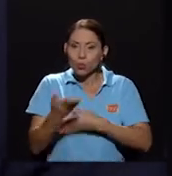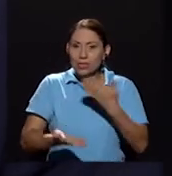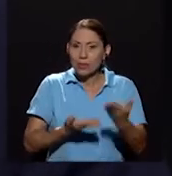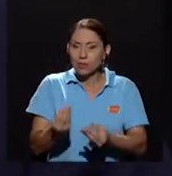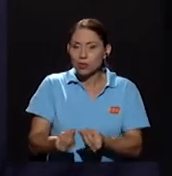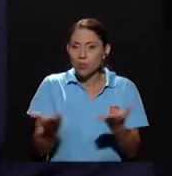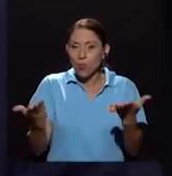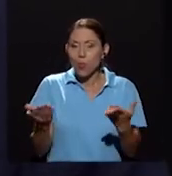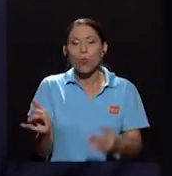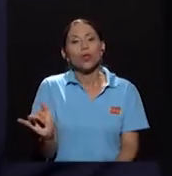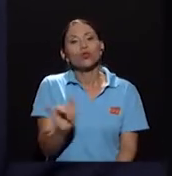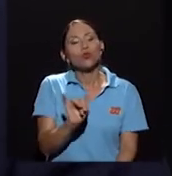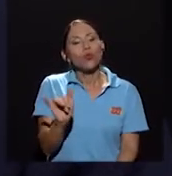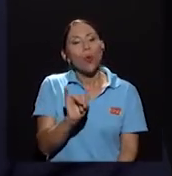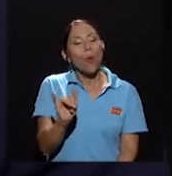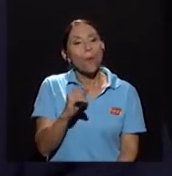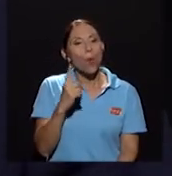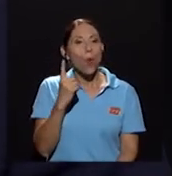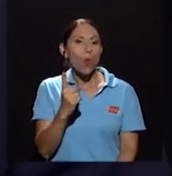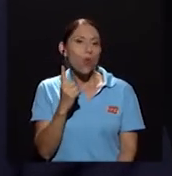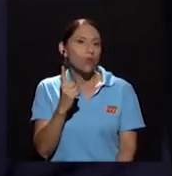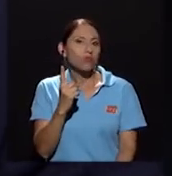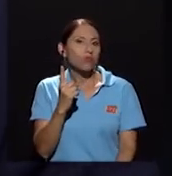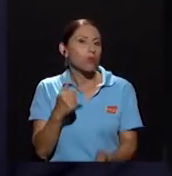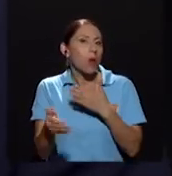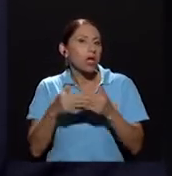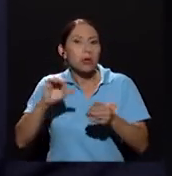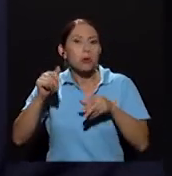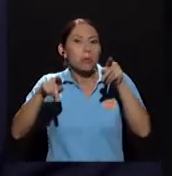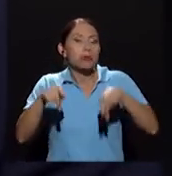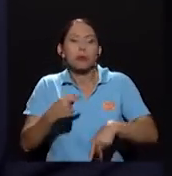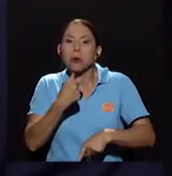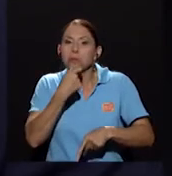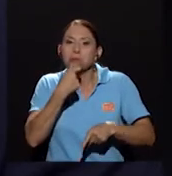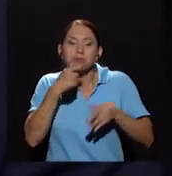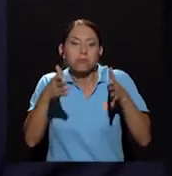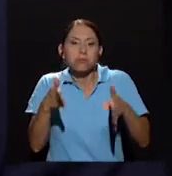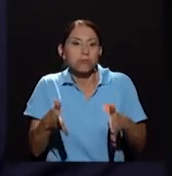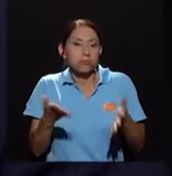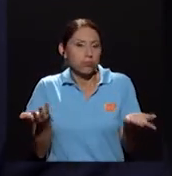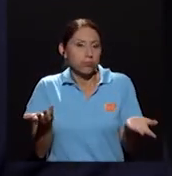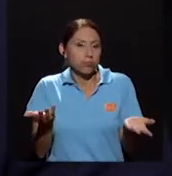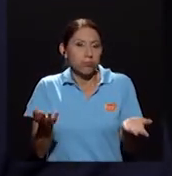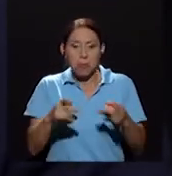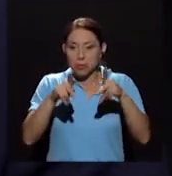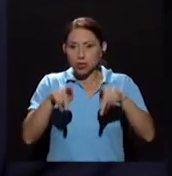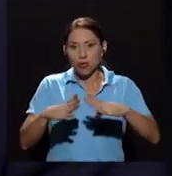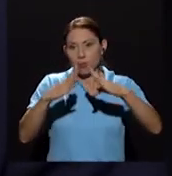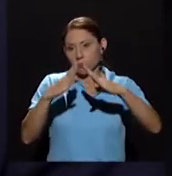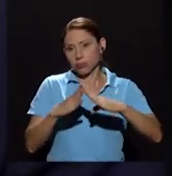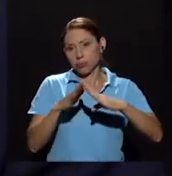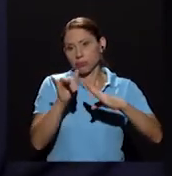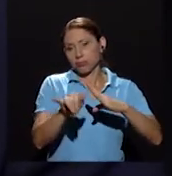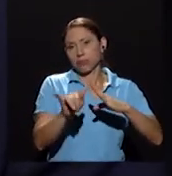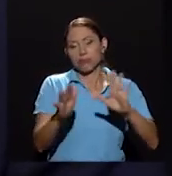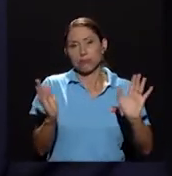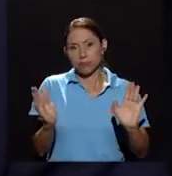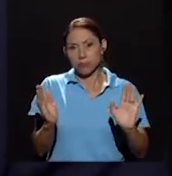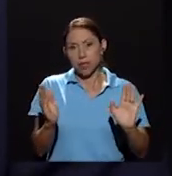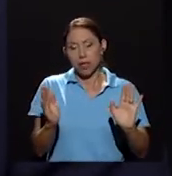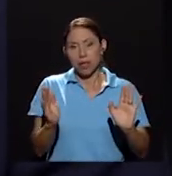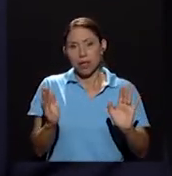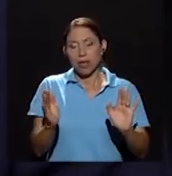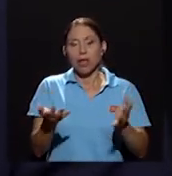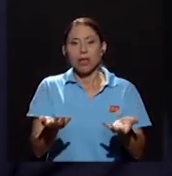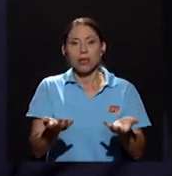como un británico más o como un habitante más del reino